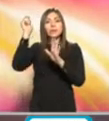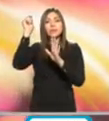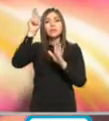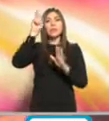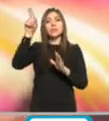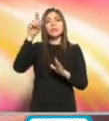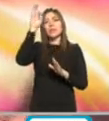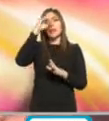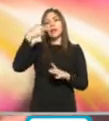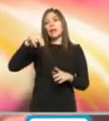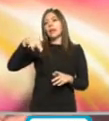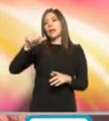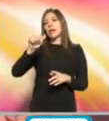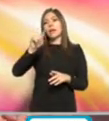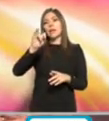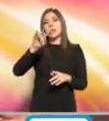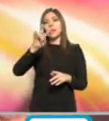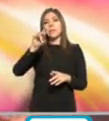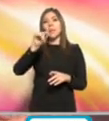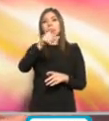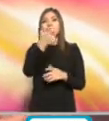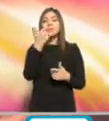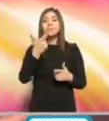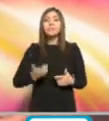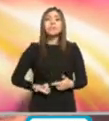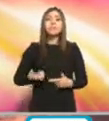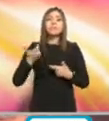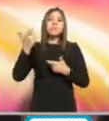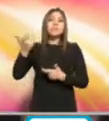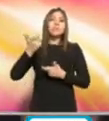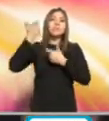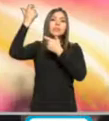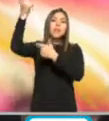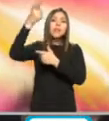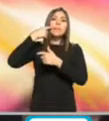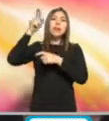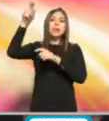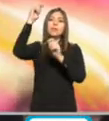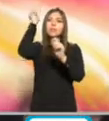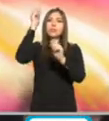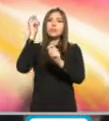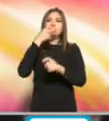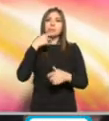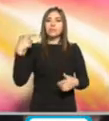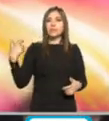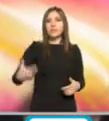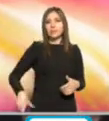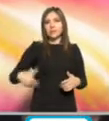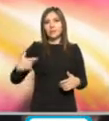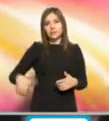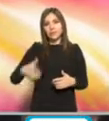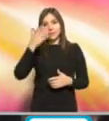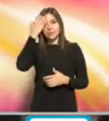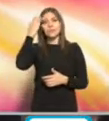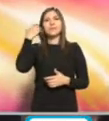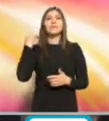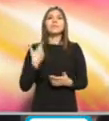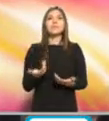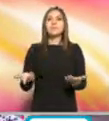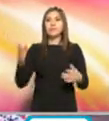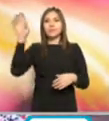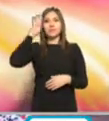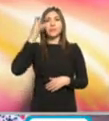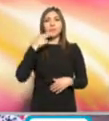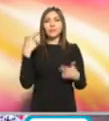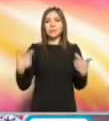rehiciera. restaurarla. Fue el patrocinador, El por así patrocinador, decirlo. porque se hacía también esta Oye, sí Semana tenía dinero. Oye, Para y hacer mandarnos eso. para allá. No,